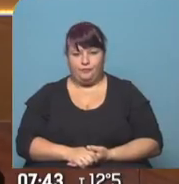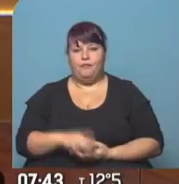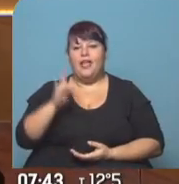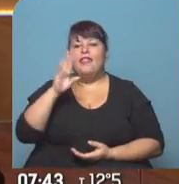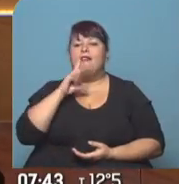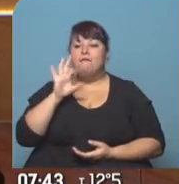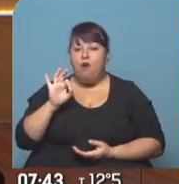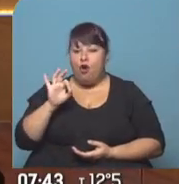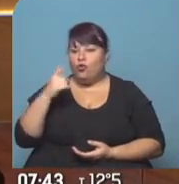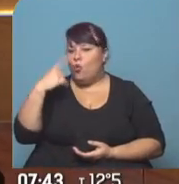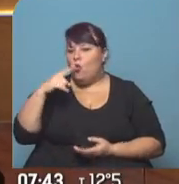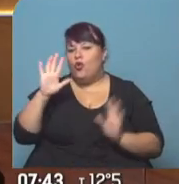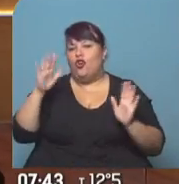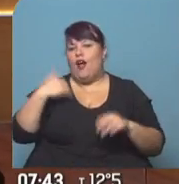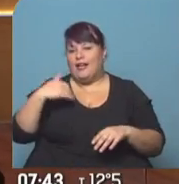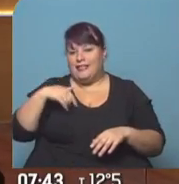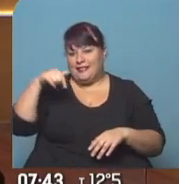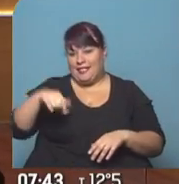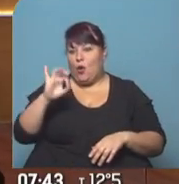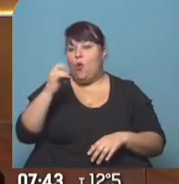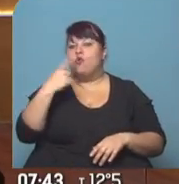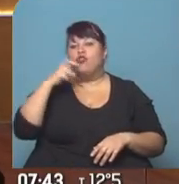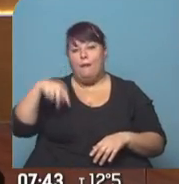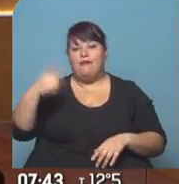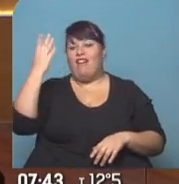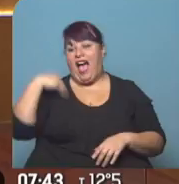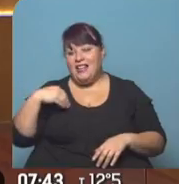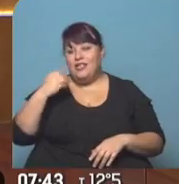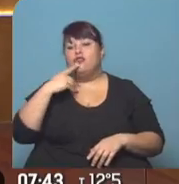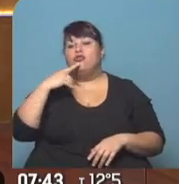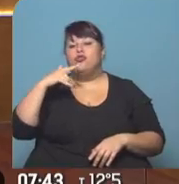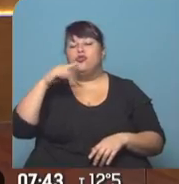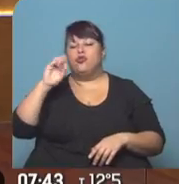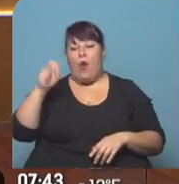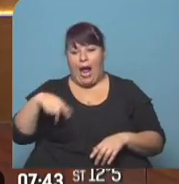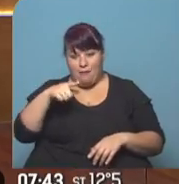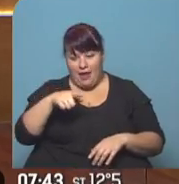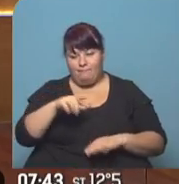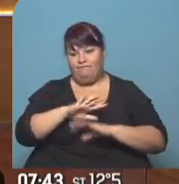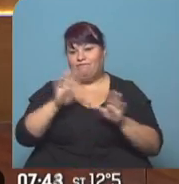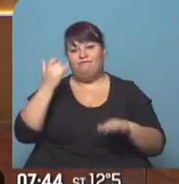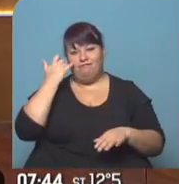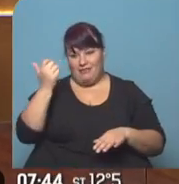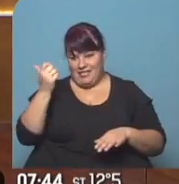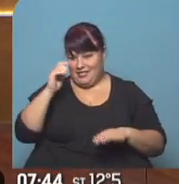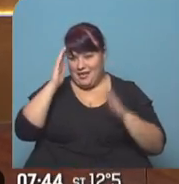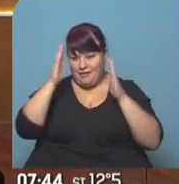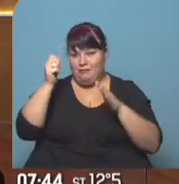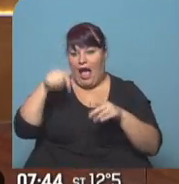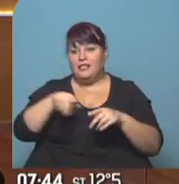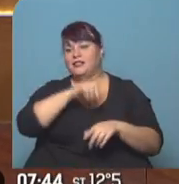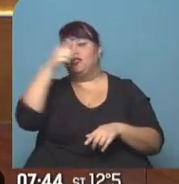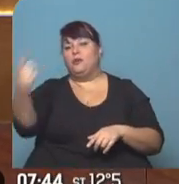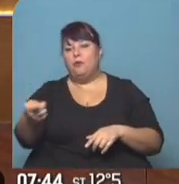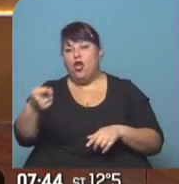Juan Martín del Potro, la única esperanza de la Argentina en el US Open, se dio ayer luego de que el peque Diego Schwartman, que ya pone la cabeza de esta manera en lo